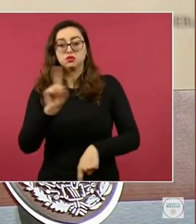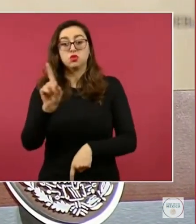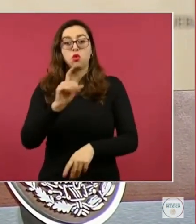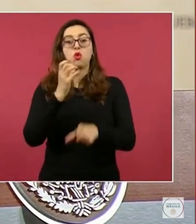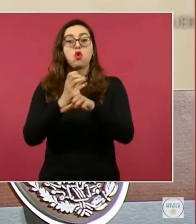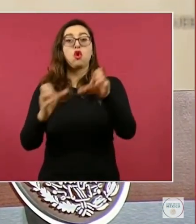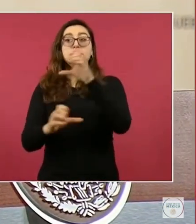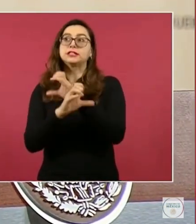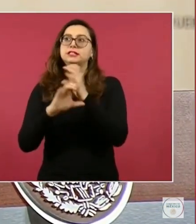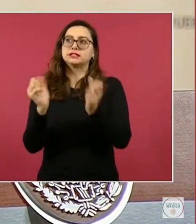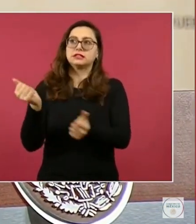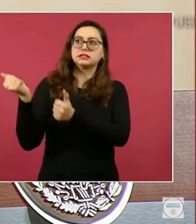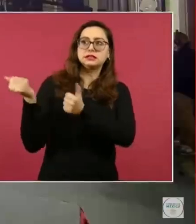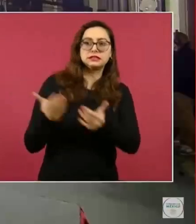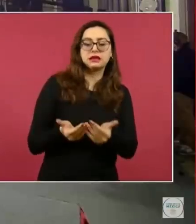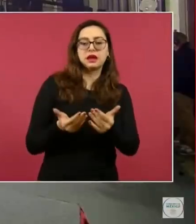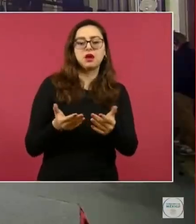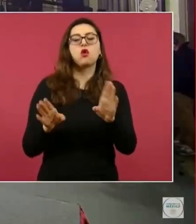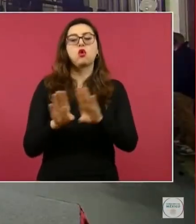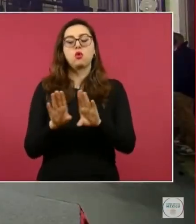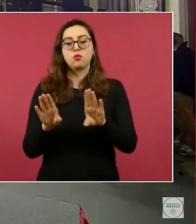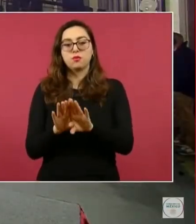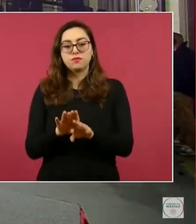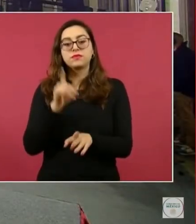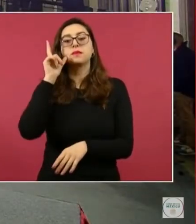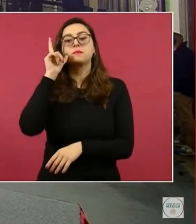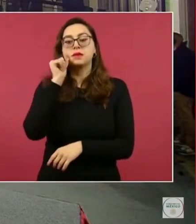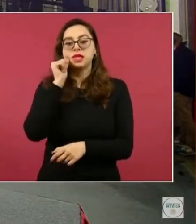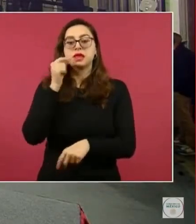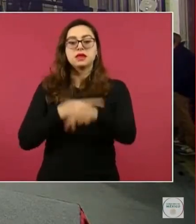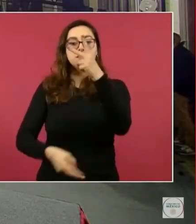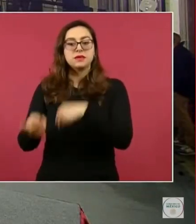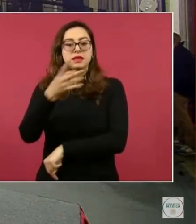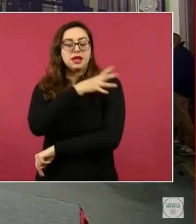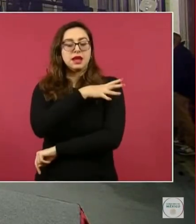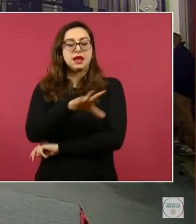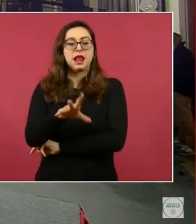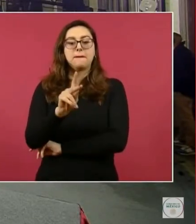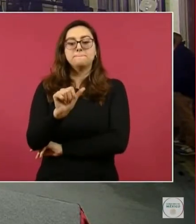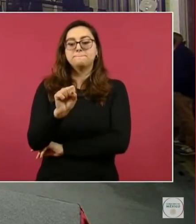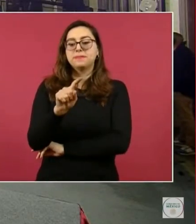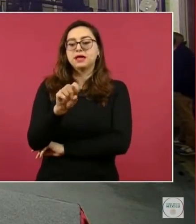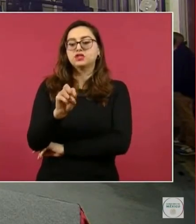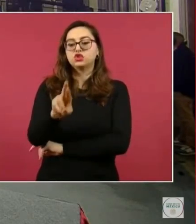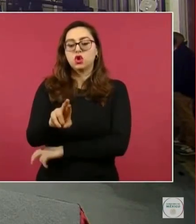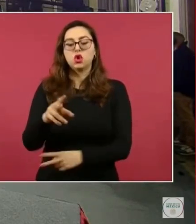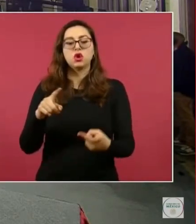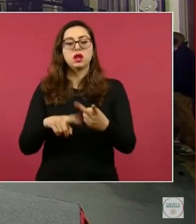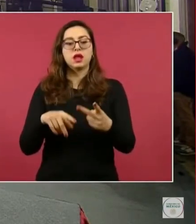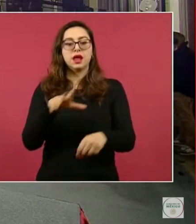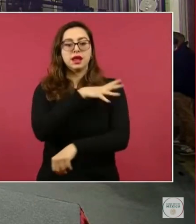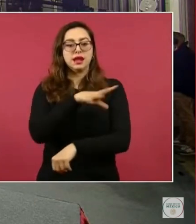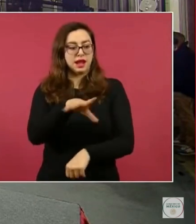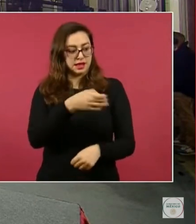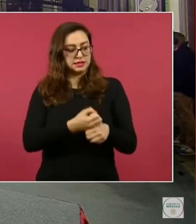polémica. Mañana va a estar aquí el general Pastor, el general secretario, van a